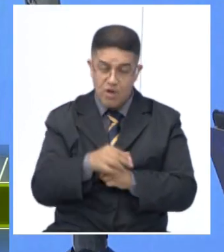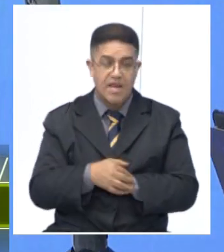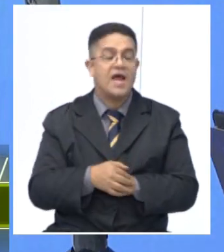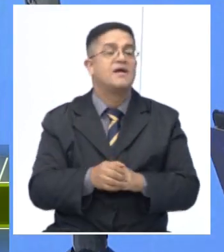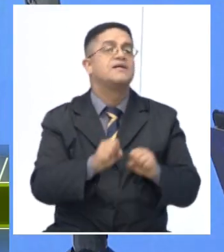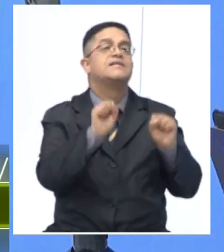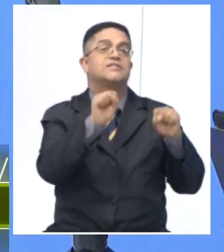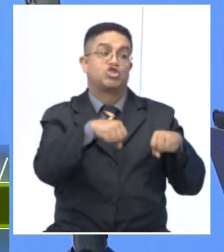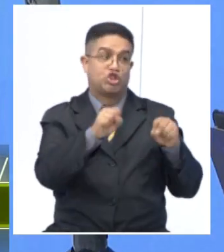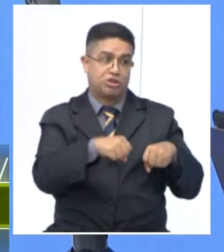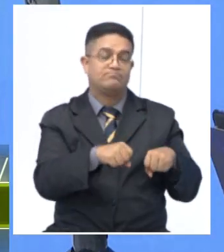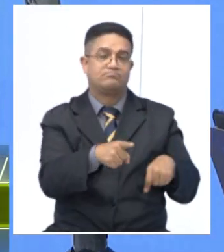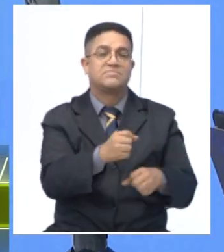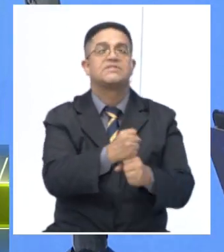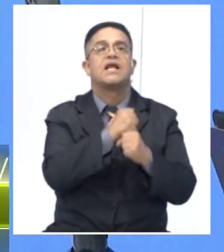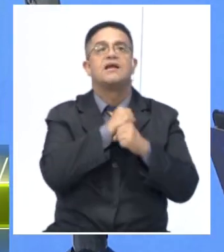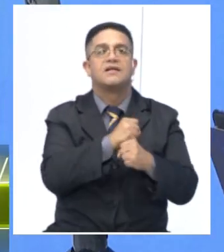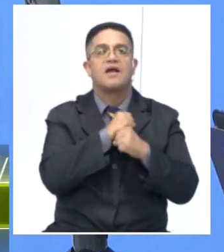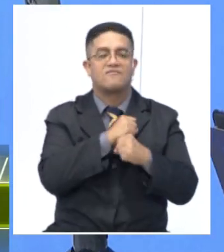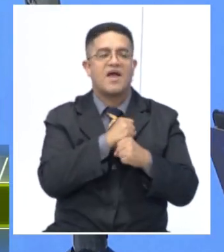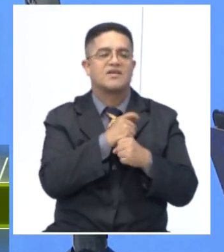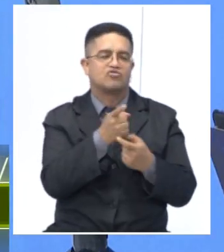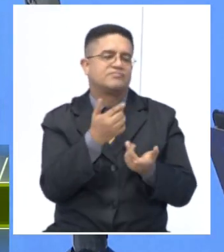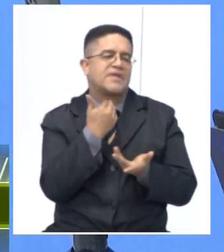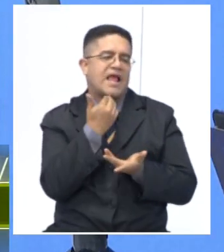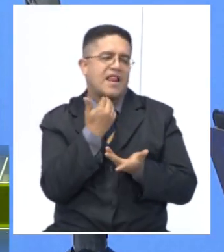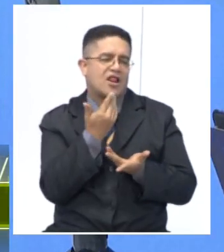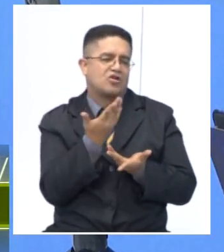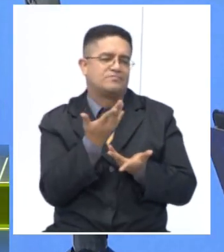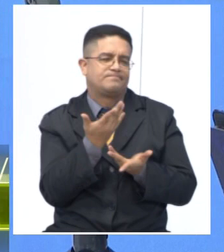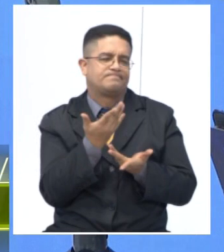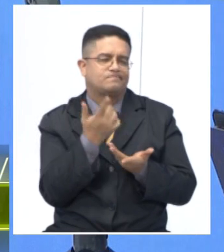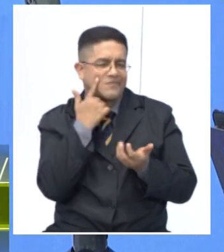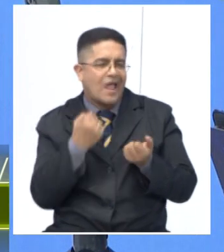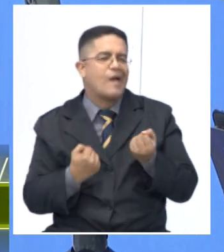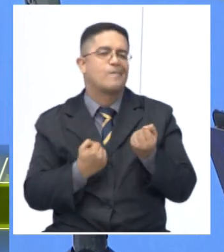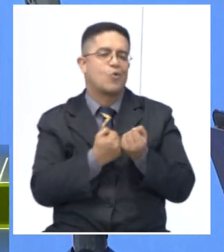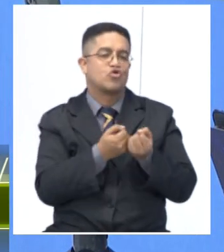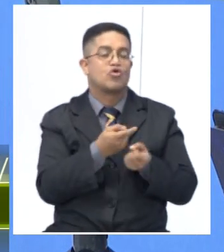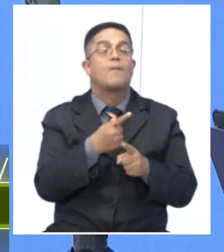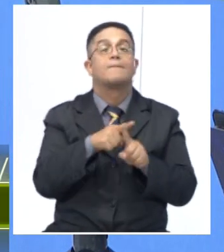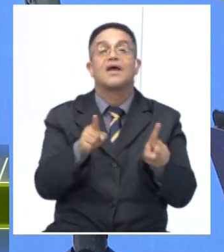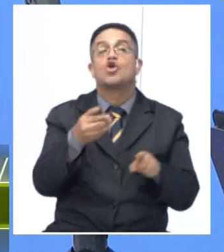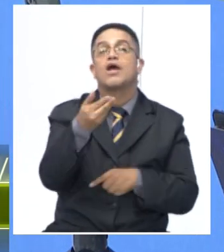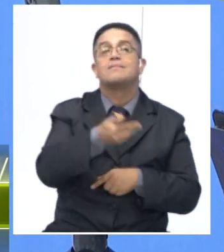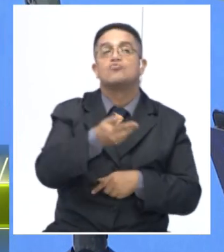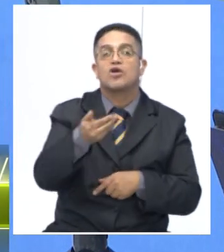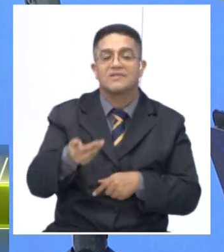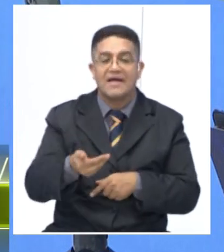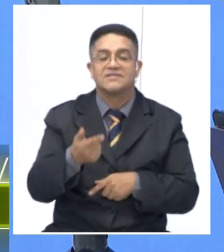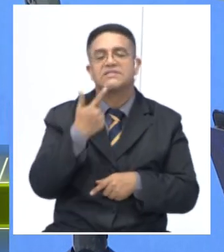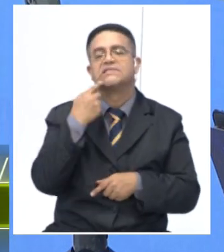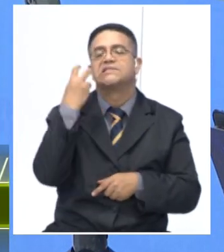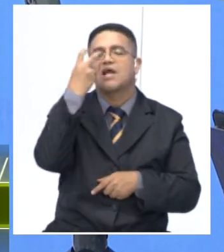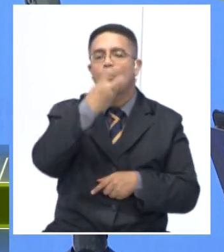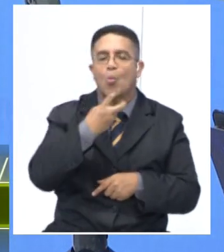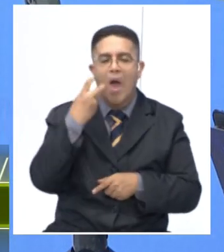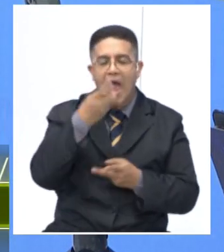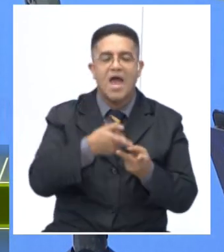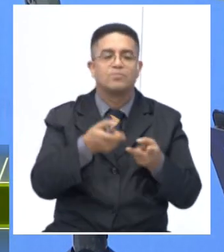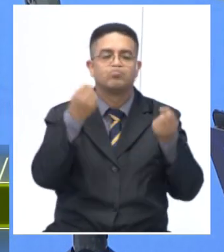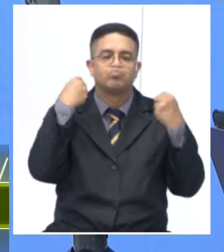sí se usa en Venezuela, son tratamientos alternativos. Lo importante de estos pacientes son las terapias del lenguaje ocupacional, la